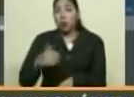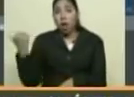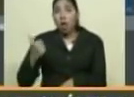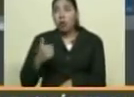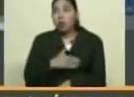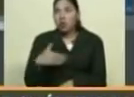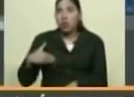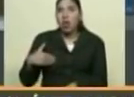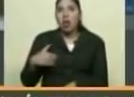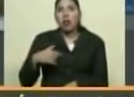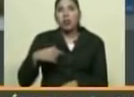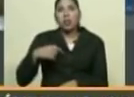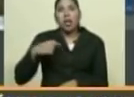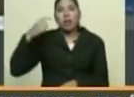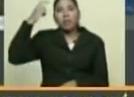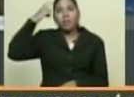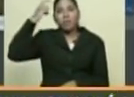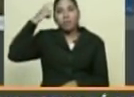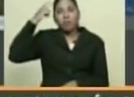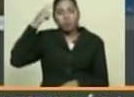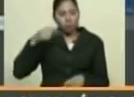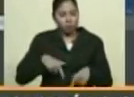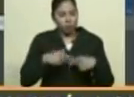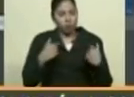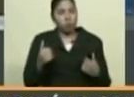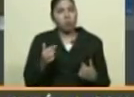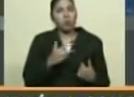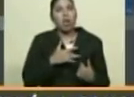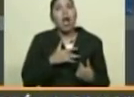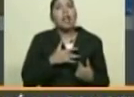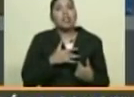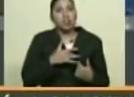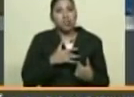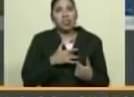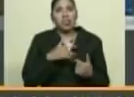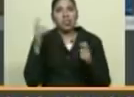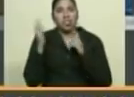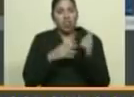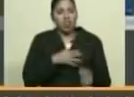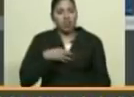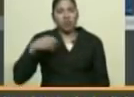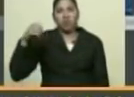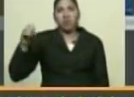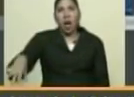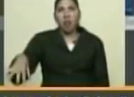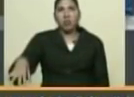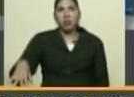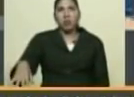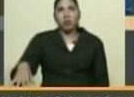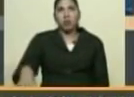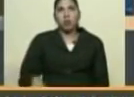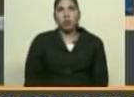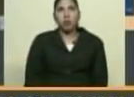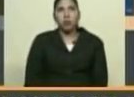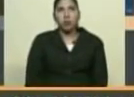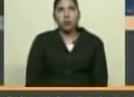Chávez desaparezca del corazón nuestro. Por eso nosotros tenemos que salir adelante todos los días del año, no solo los